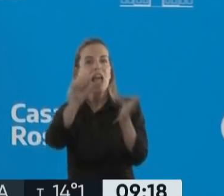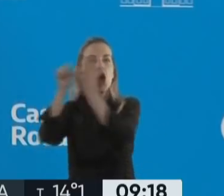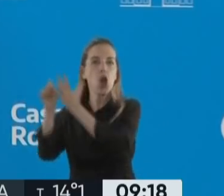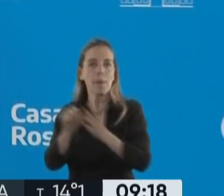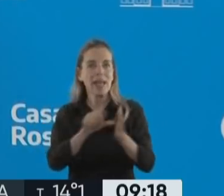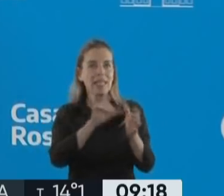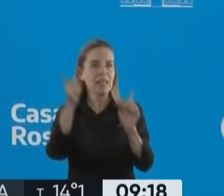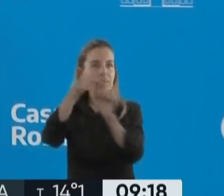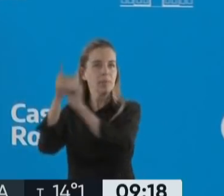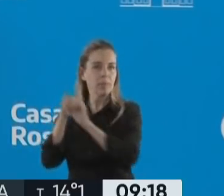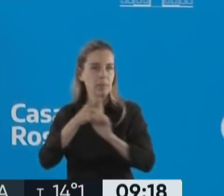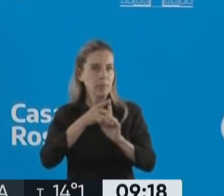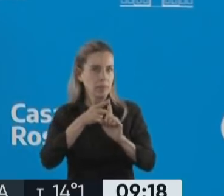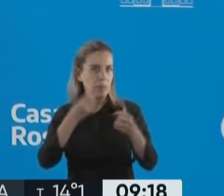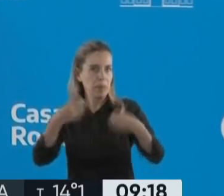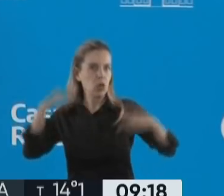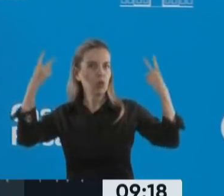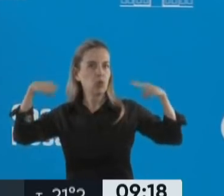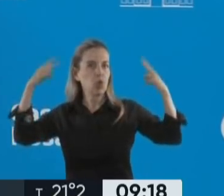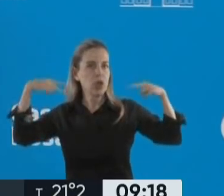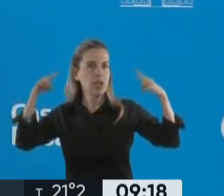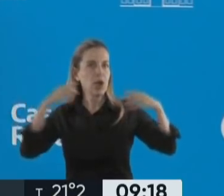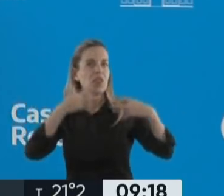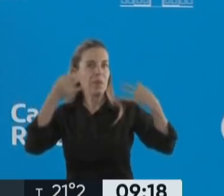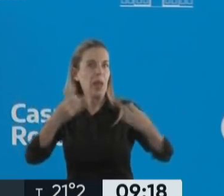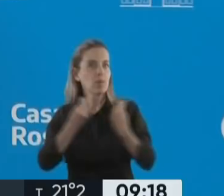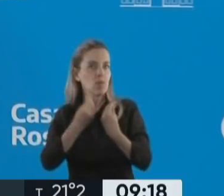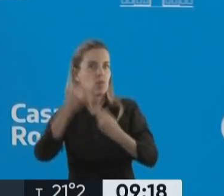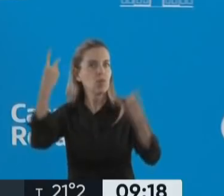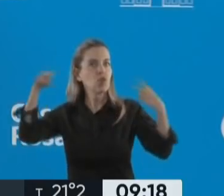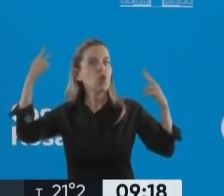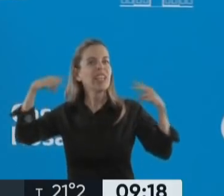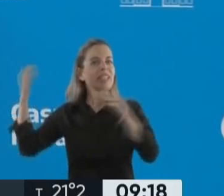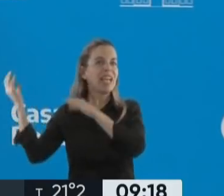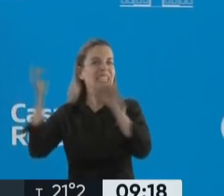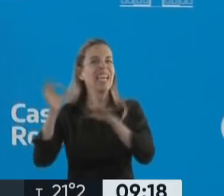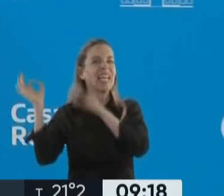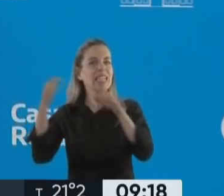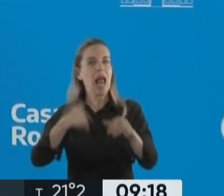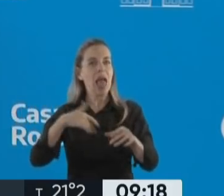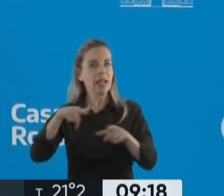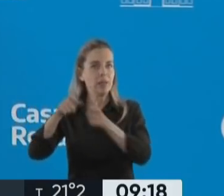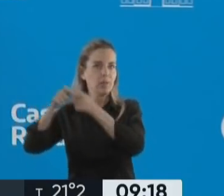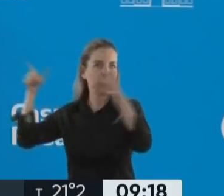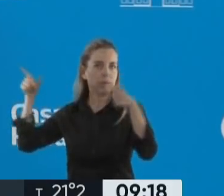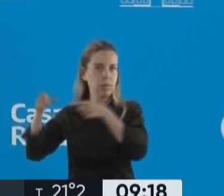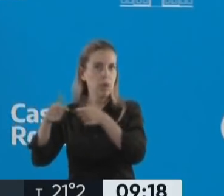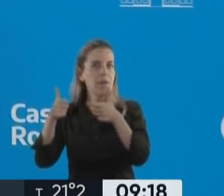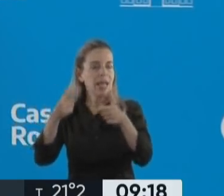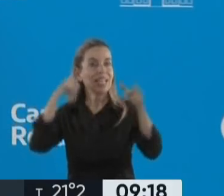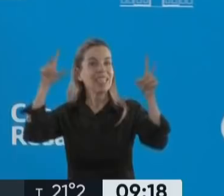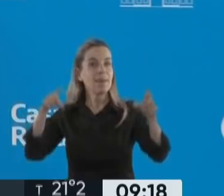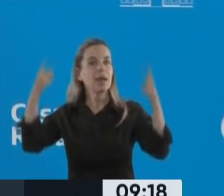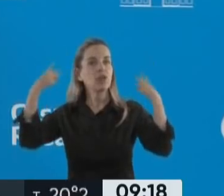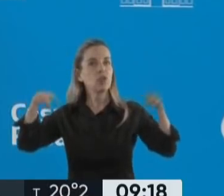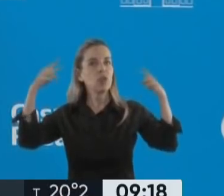movimiento turístico y realmente las cifras de los ciudadanos extranjeros que están llegando a la Argentina son muy alentadores y el turismo,